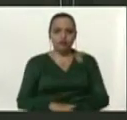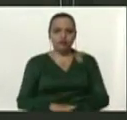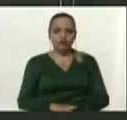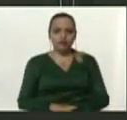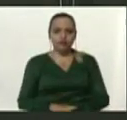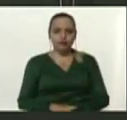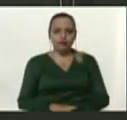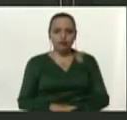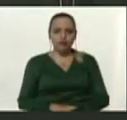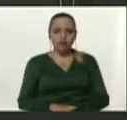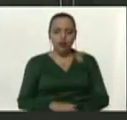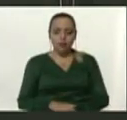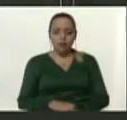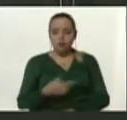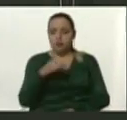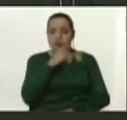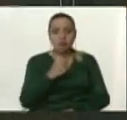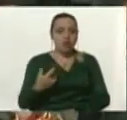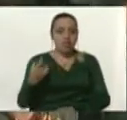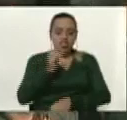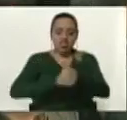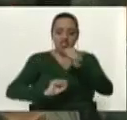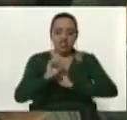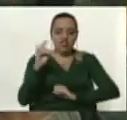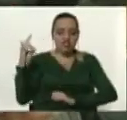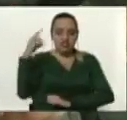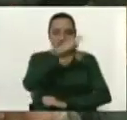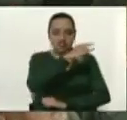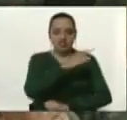para dejar a Venezuela sin defensa aérea.